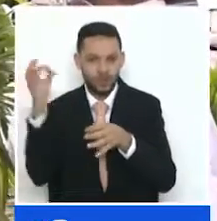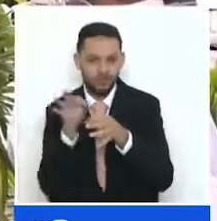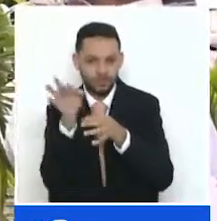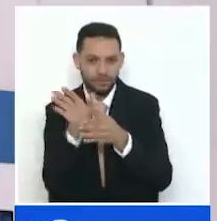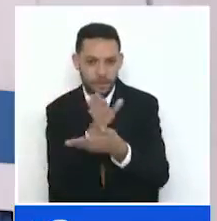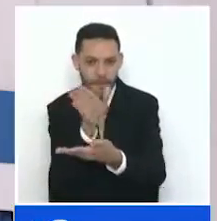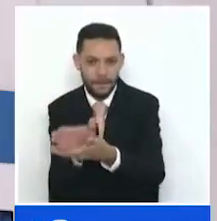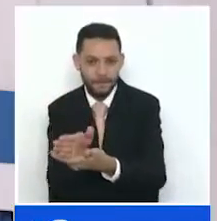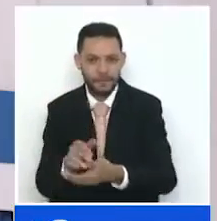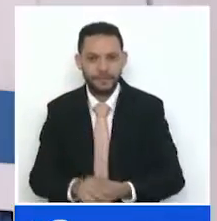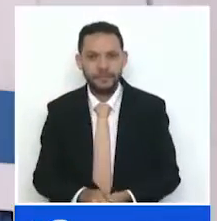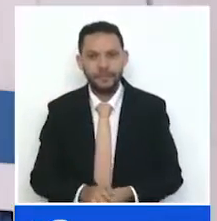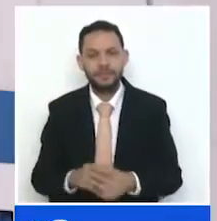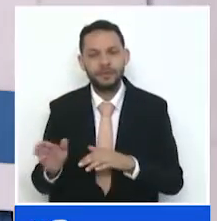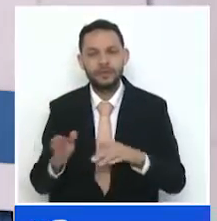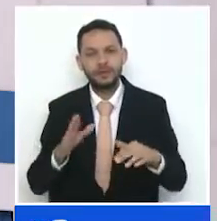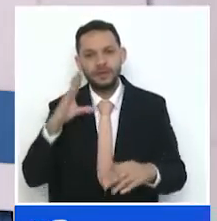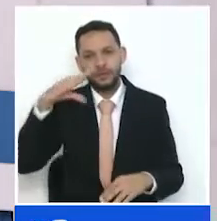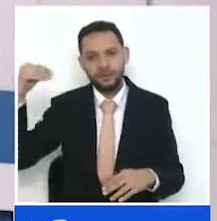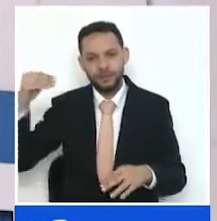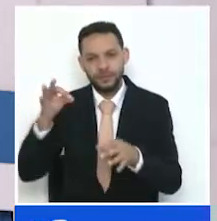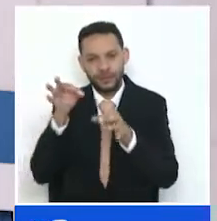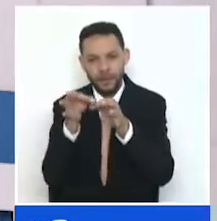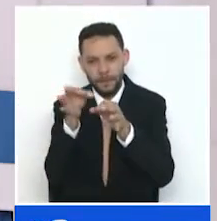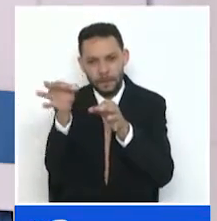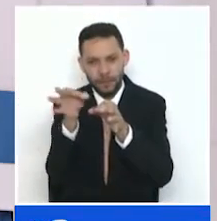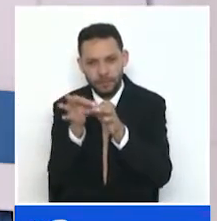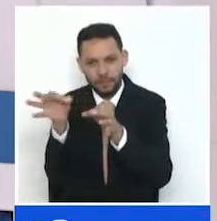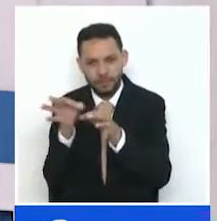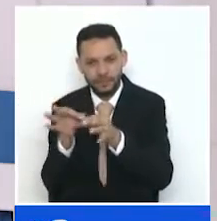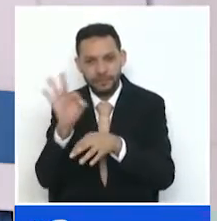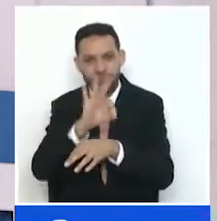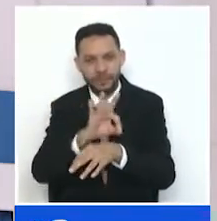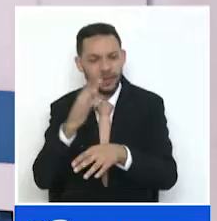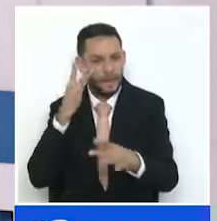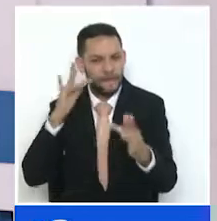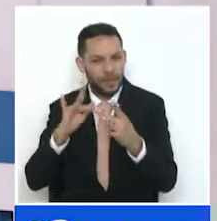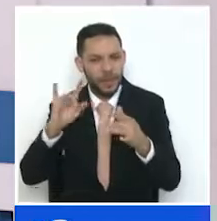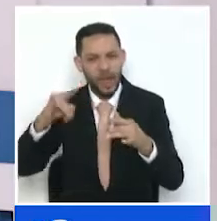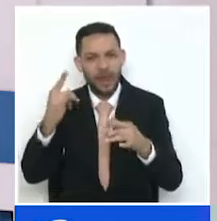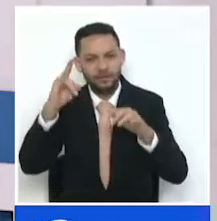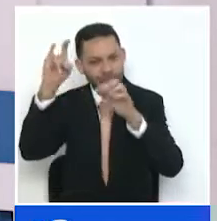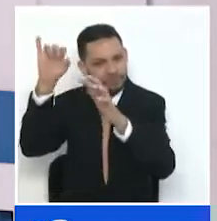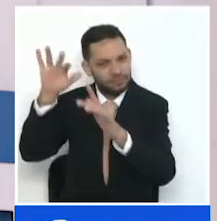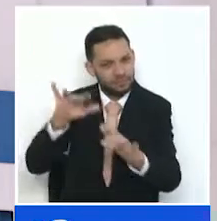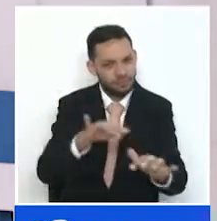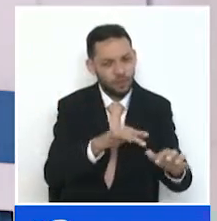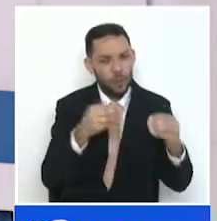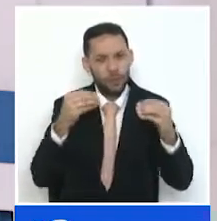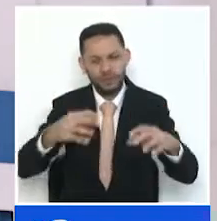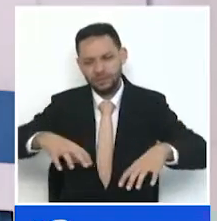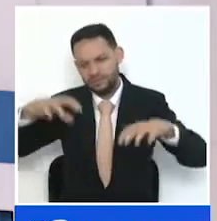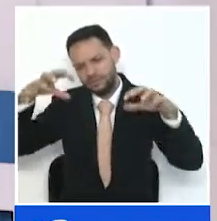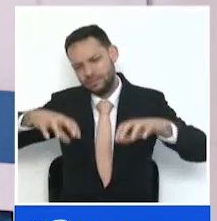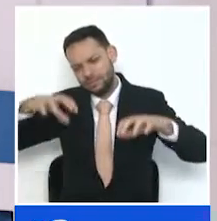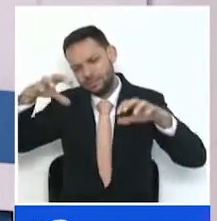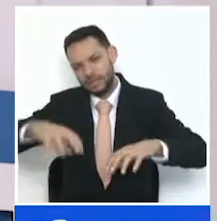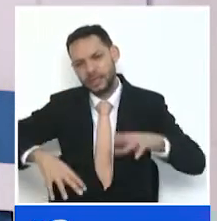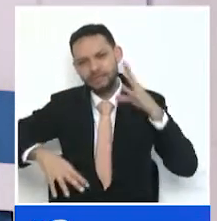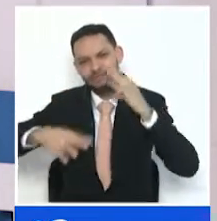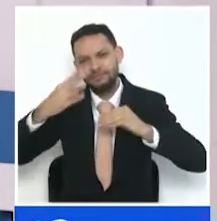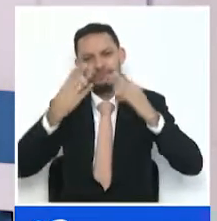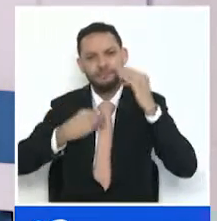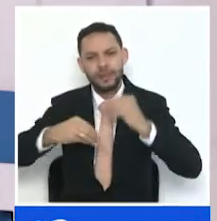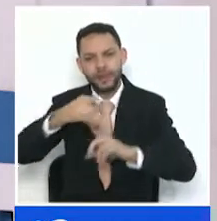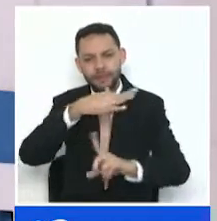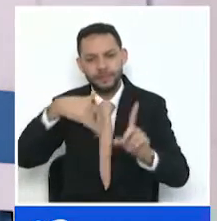proyecto. En el Quindío, 3 municipios permanecen bajo monitoreo por posibles deslizamientos ante el aumento de las lluvias. Expertos ambientales indican